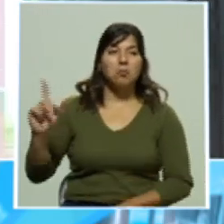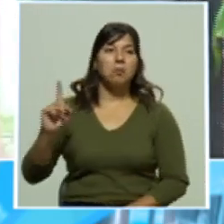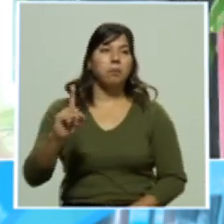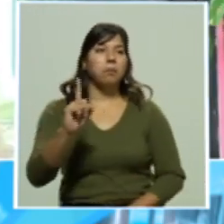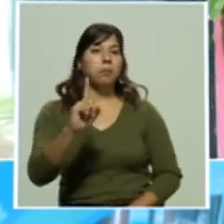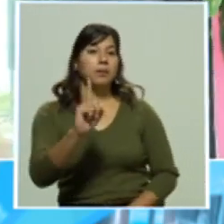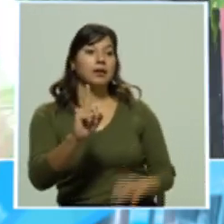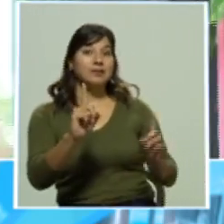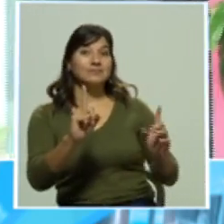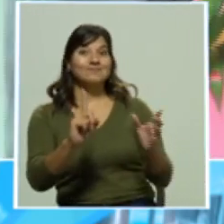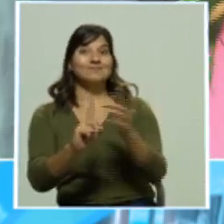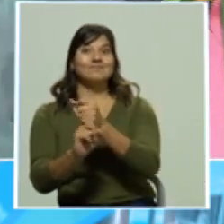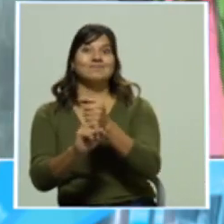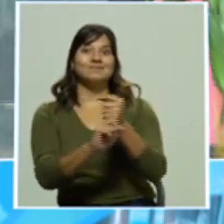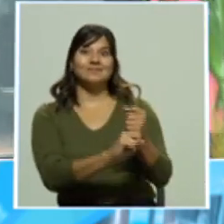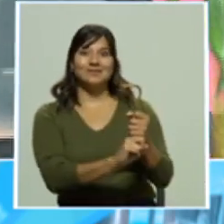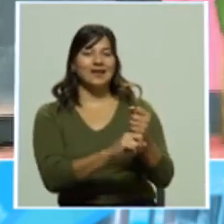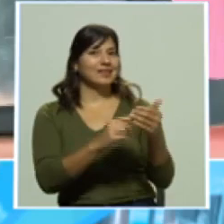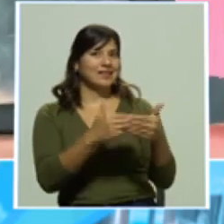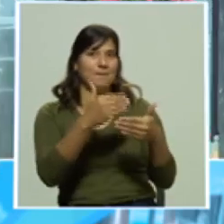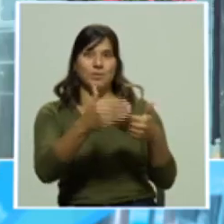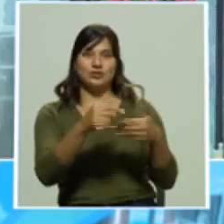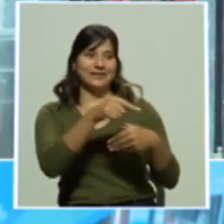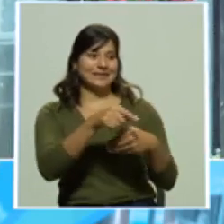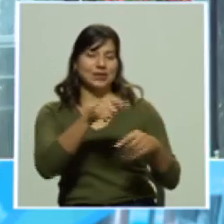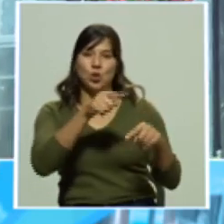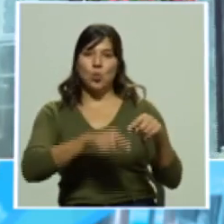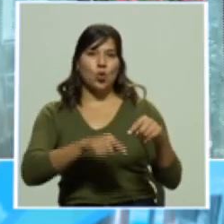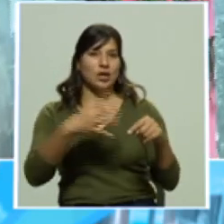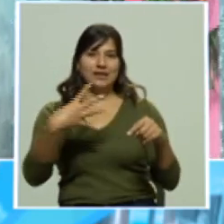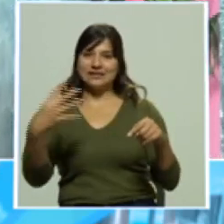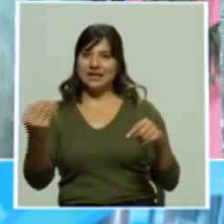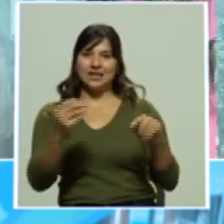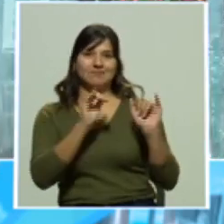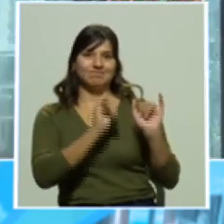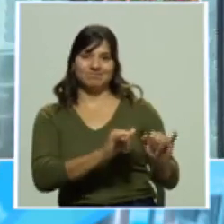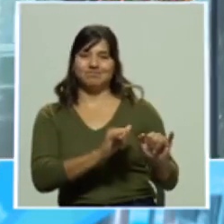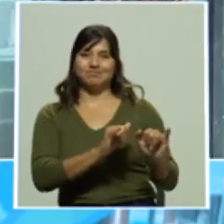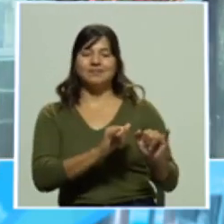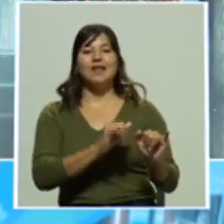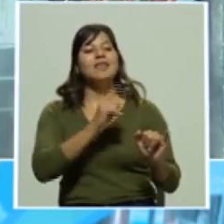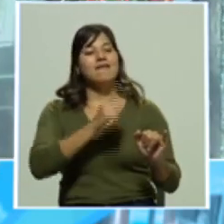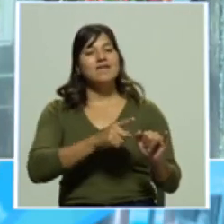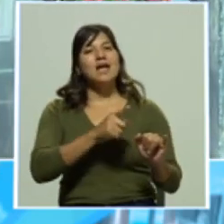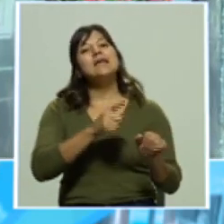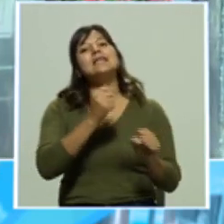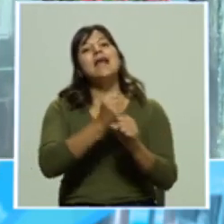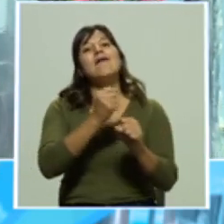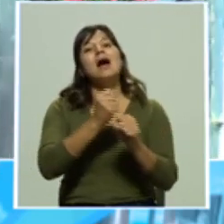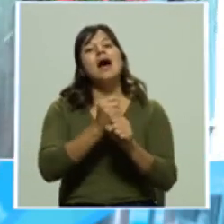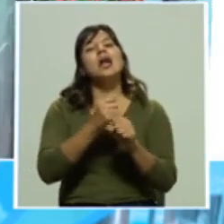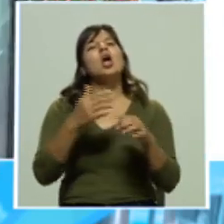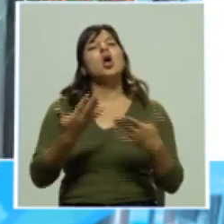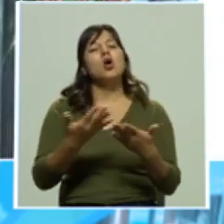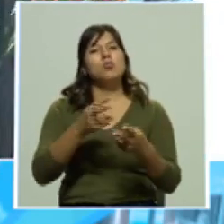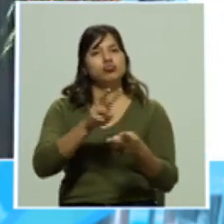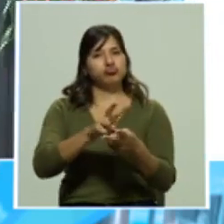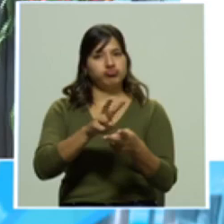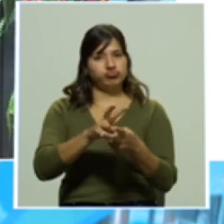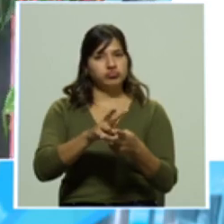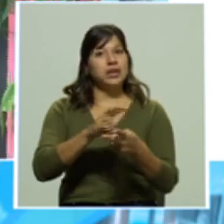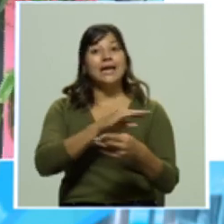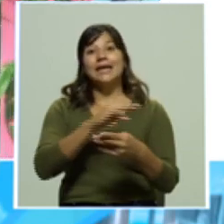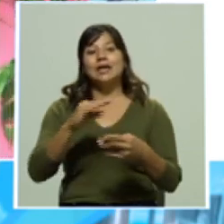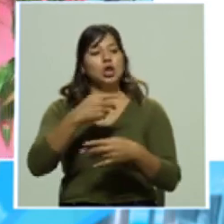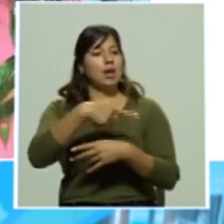país que funcionaban de la misma manera. Sí, correcto. Bueno, de los 9 objetivos que se allanan el día de hoy, uno de ellos corresponde a